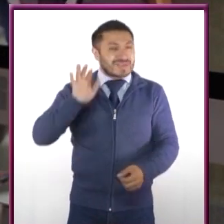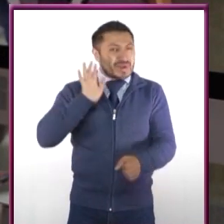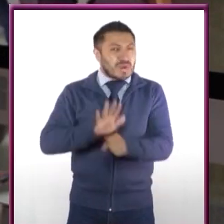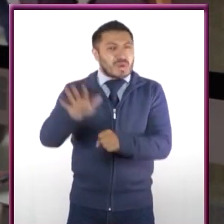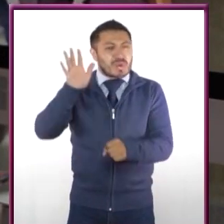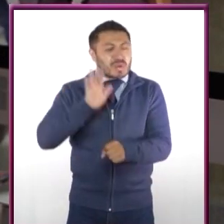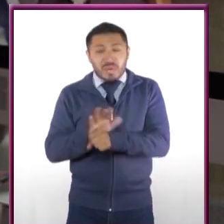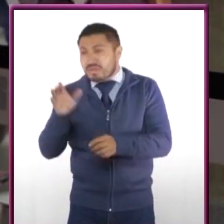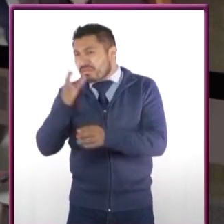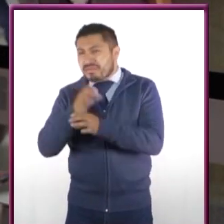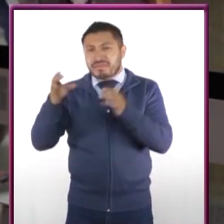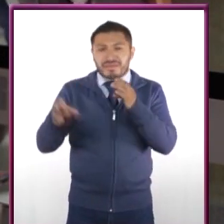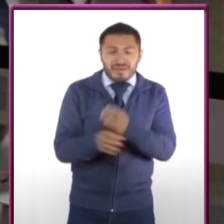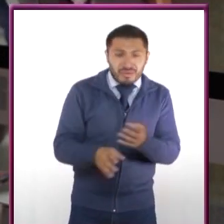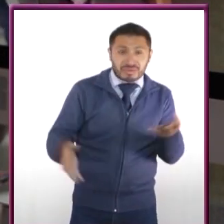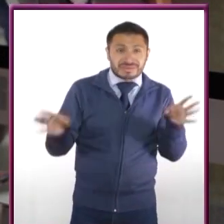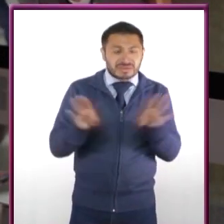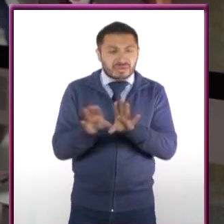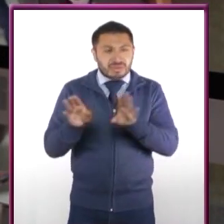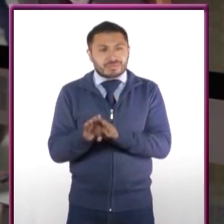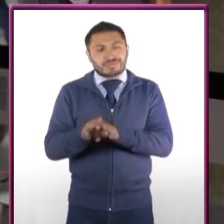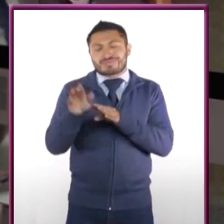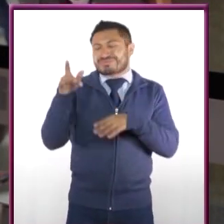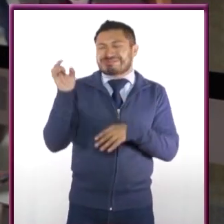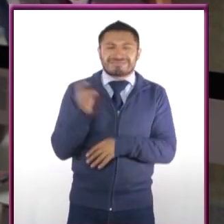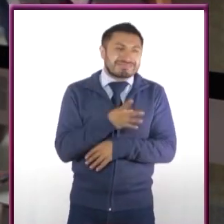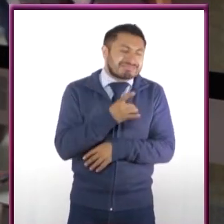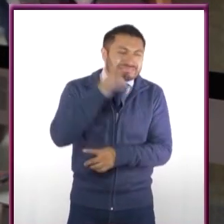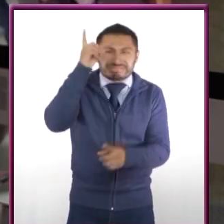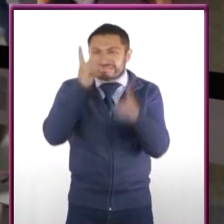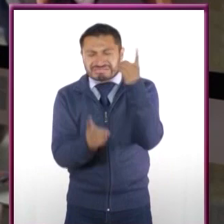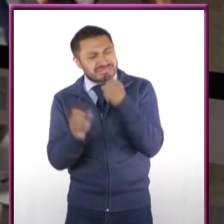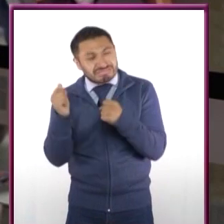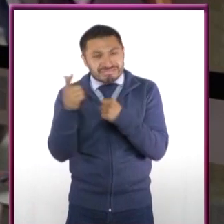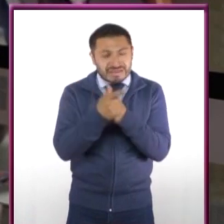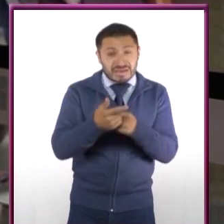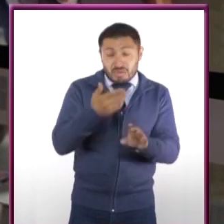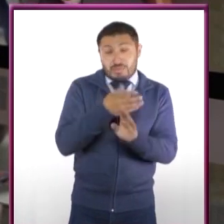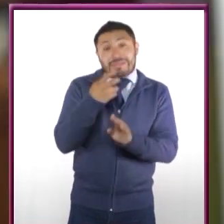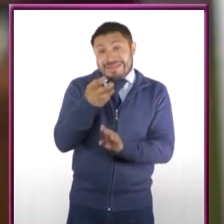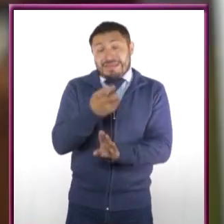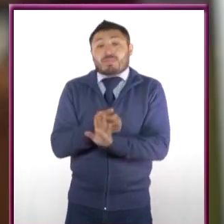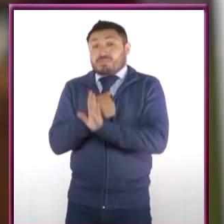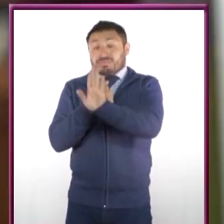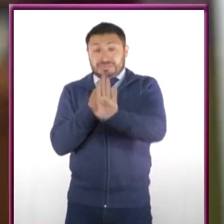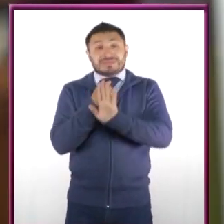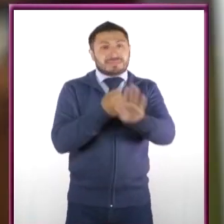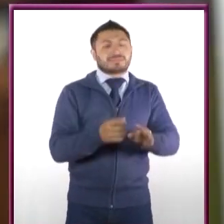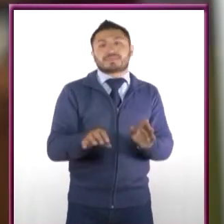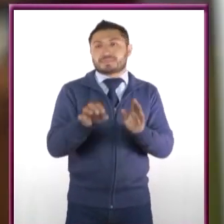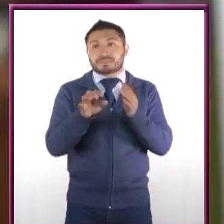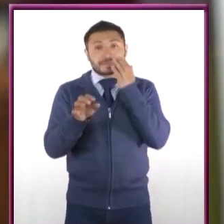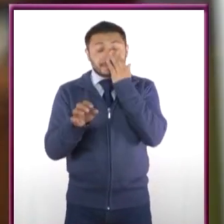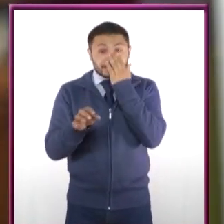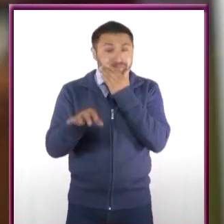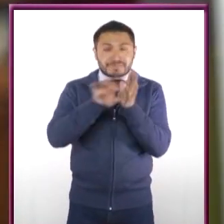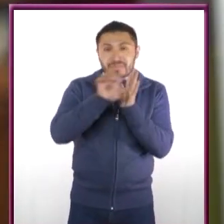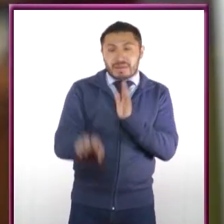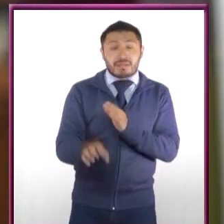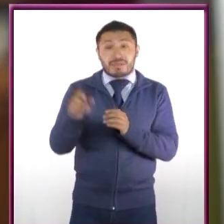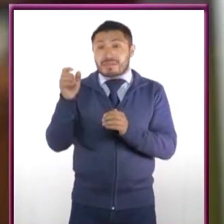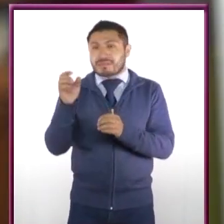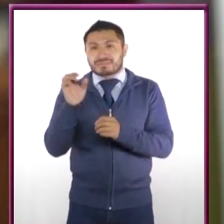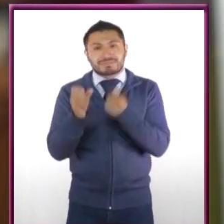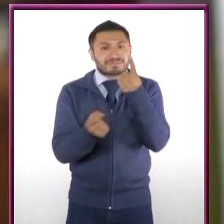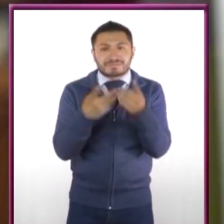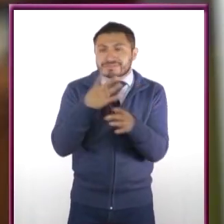hay ciertas cosas que te generan angustia, las tratas de evitar, ¿no? Si hay ciertas situaciones que tú